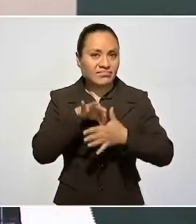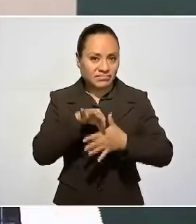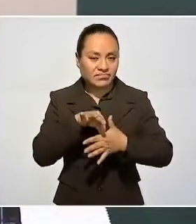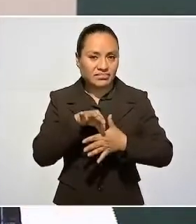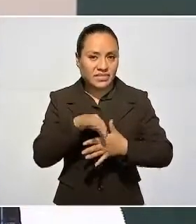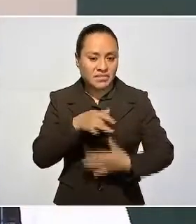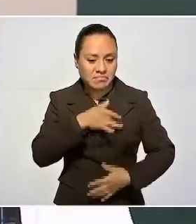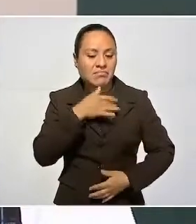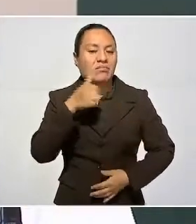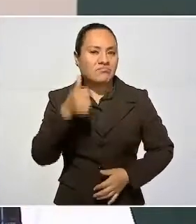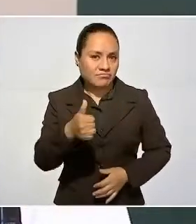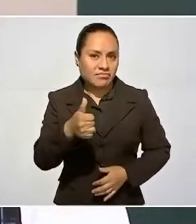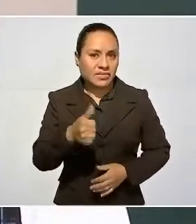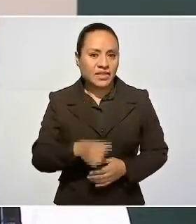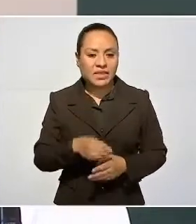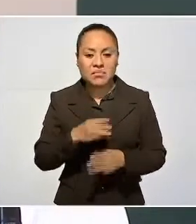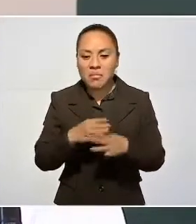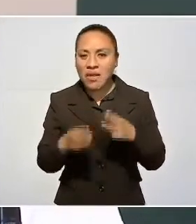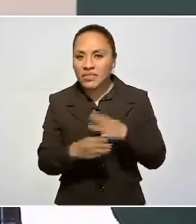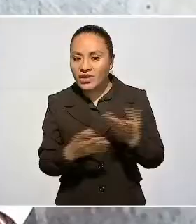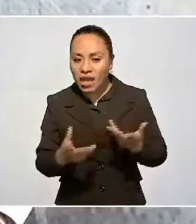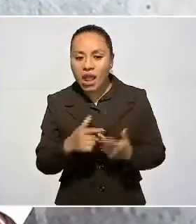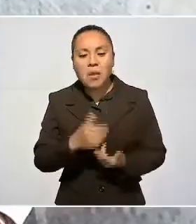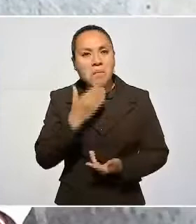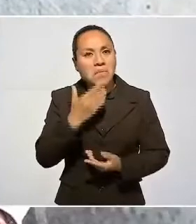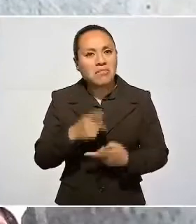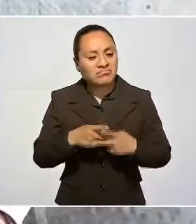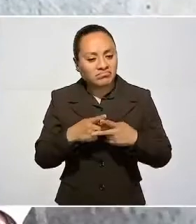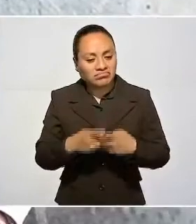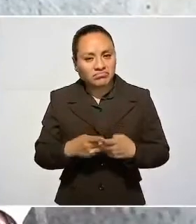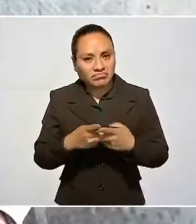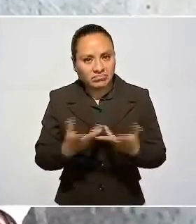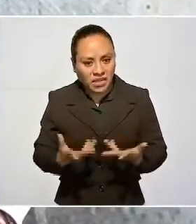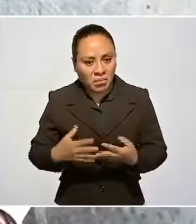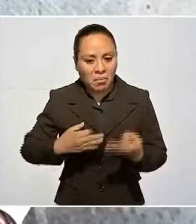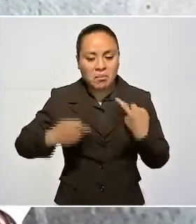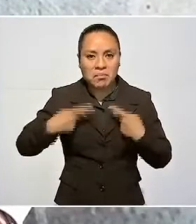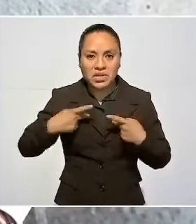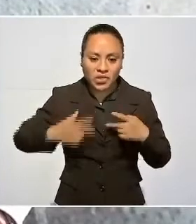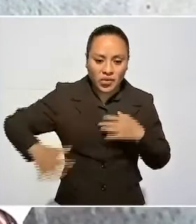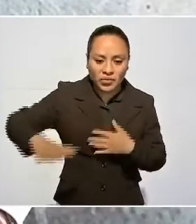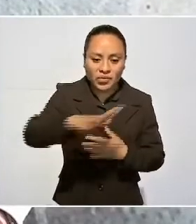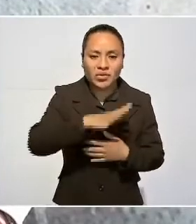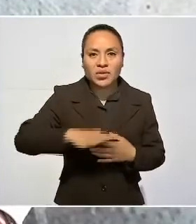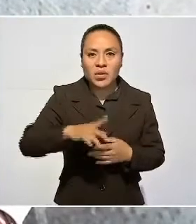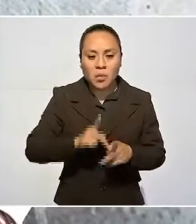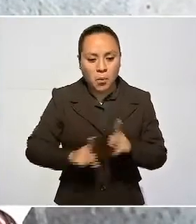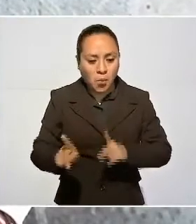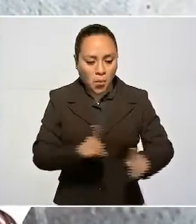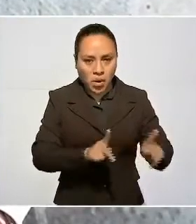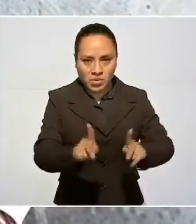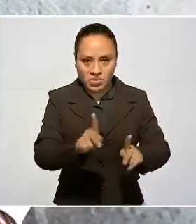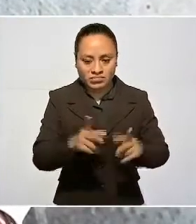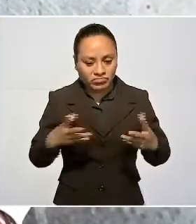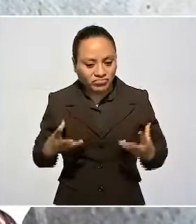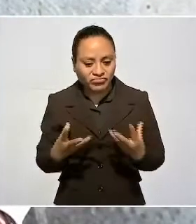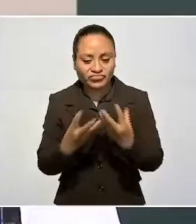generando bienestar material y espiritual para nuestros pueblos y el conjunto de la sociedad